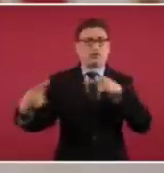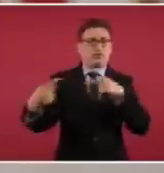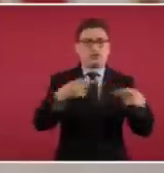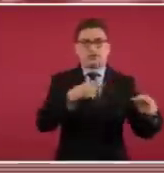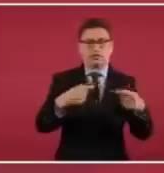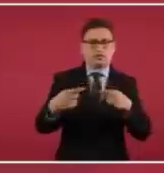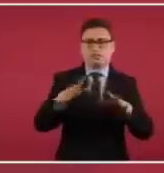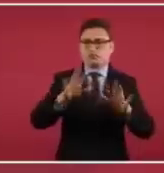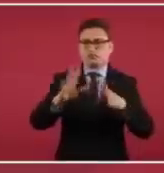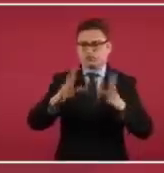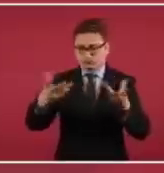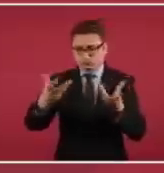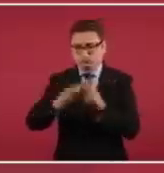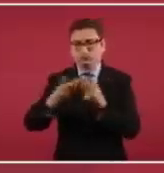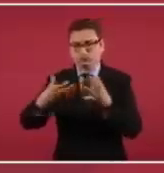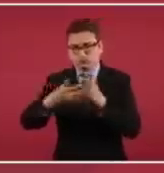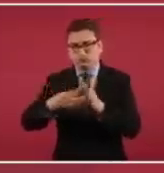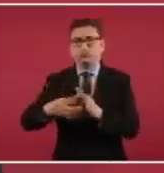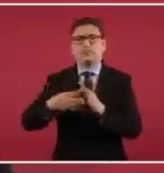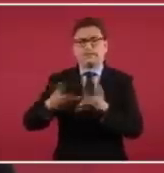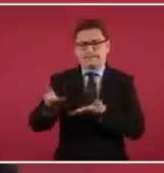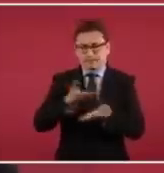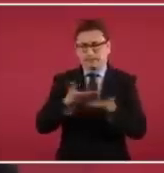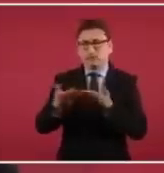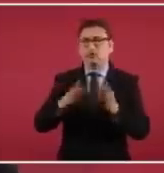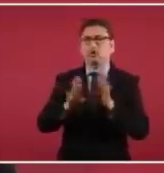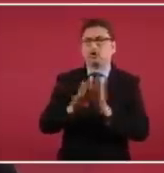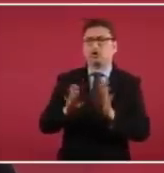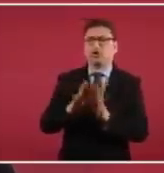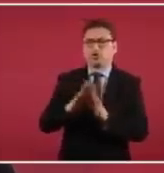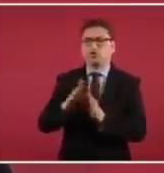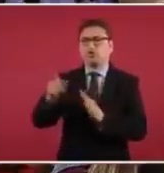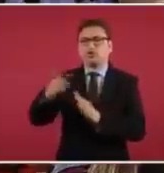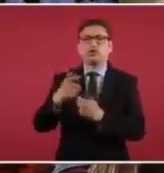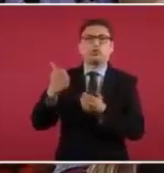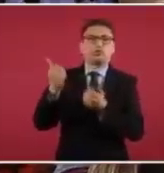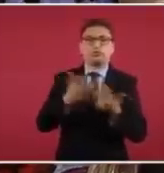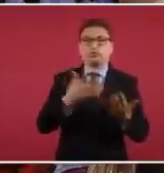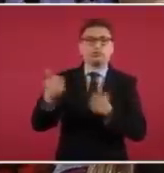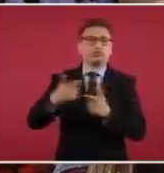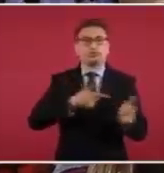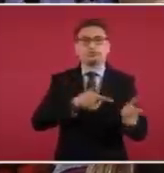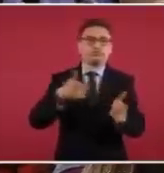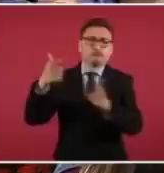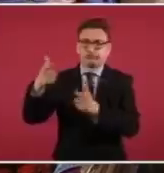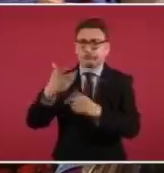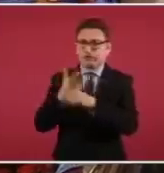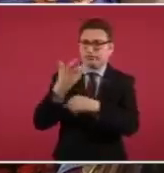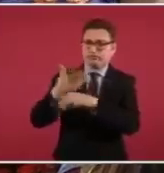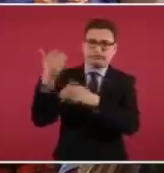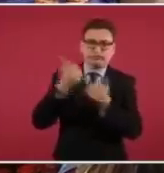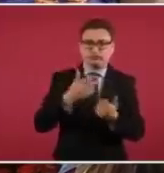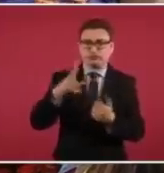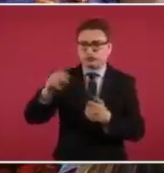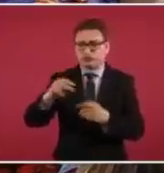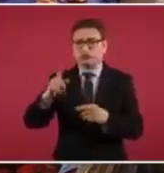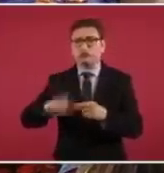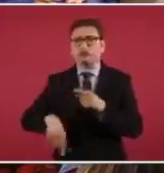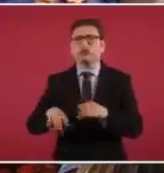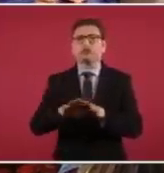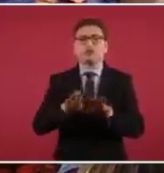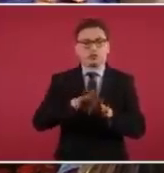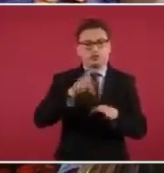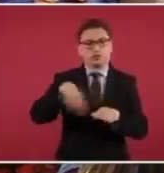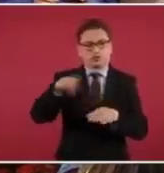mejor hacemos una cooperación estrecha, decimos cómo congelamos ese tráfico de armas. Y están en la disposición de hacerlo. El jueves tuvimos una